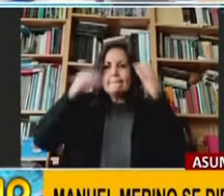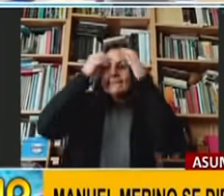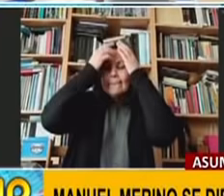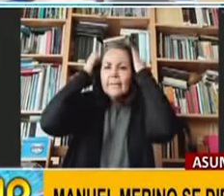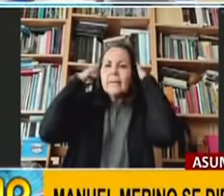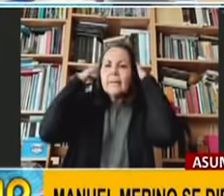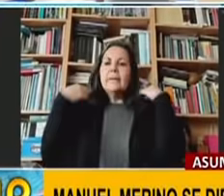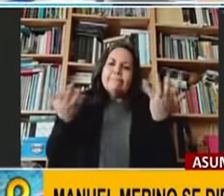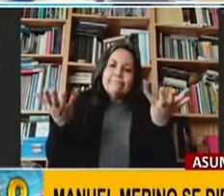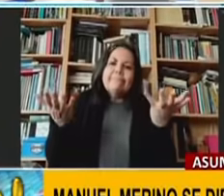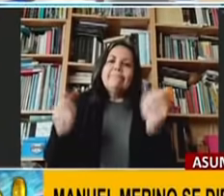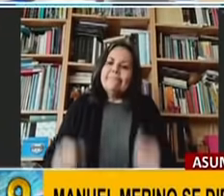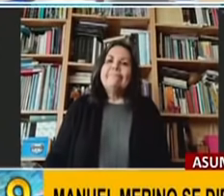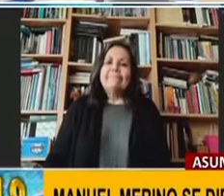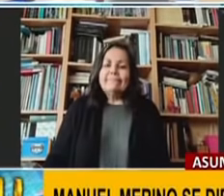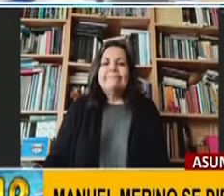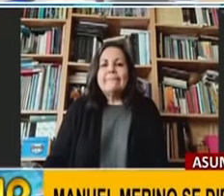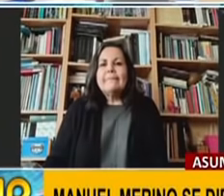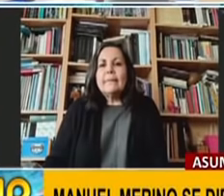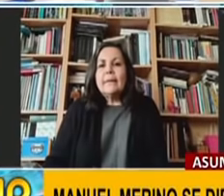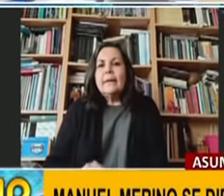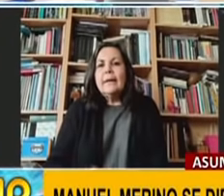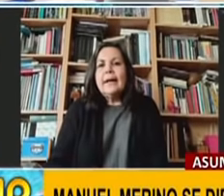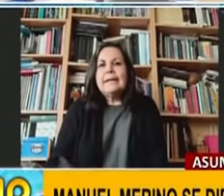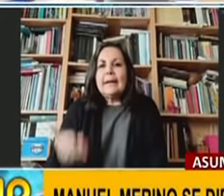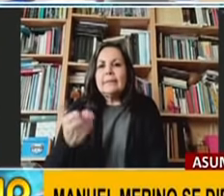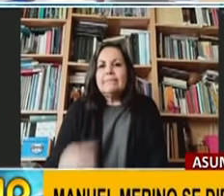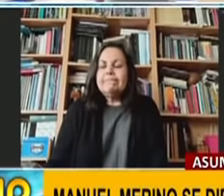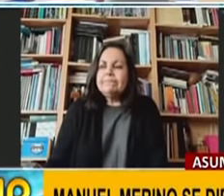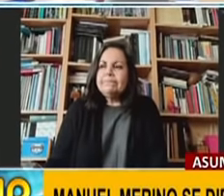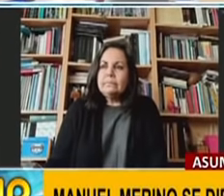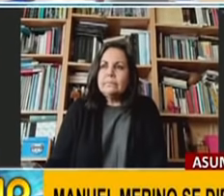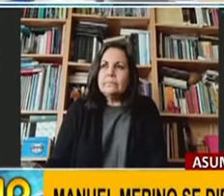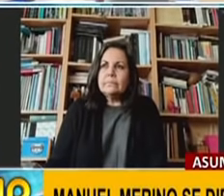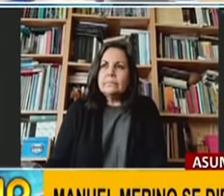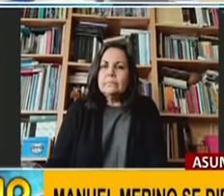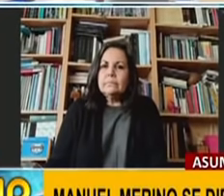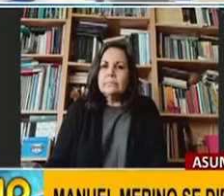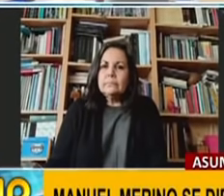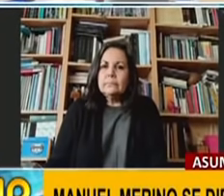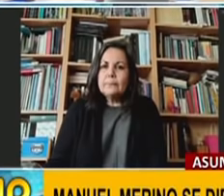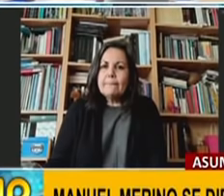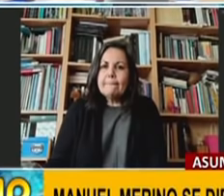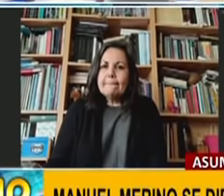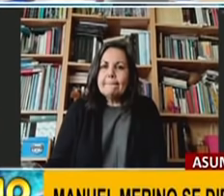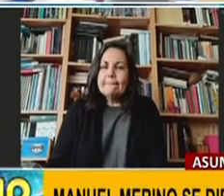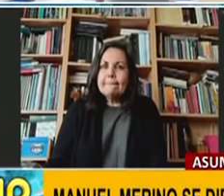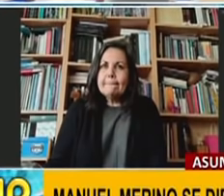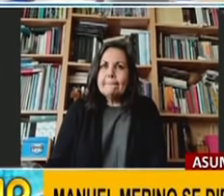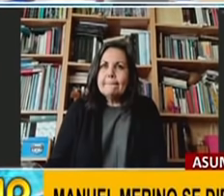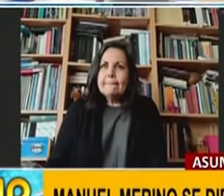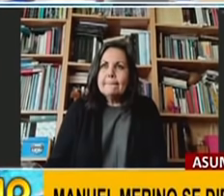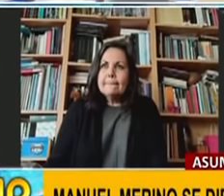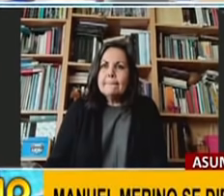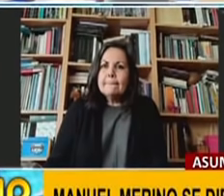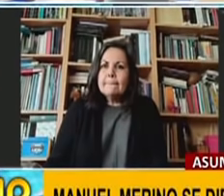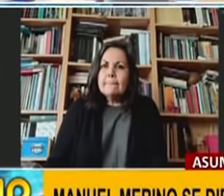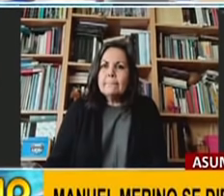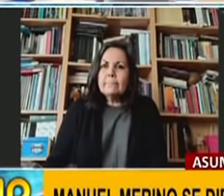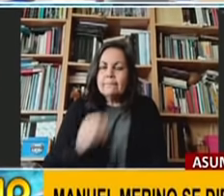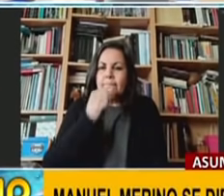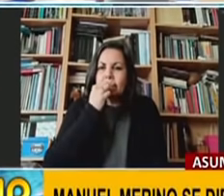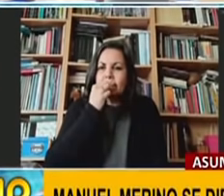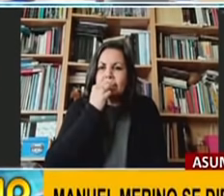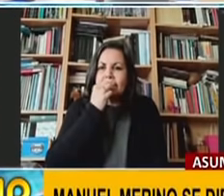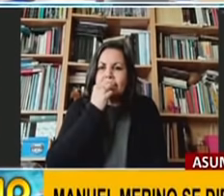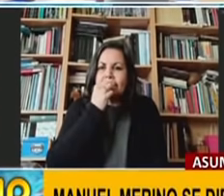va a jurar en algunas horas más. ¿Tiene alguna expectativa respecto a lo que va a ser su gobierno de aquí hasta las elecciones o